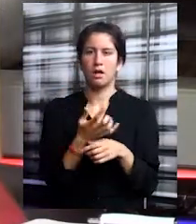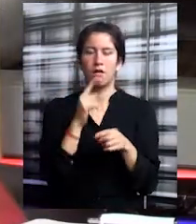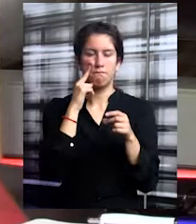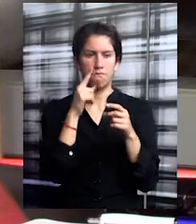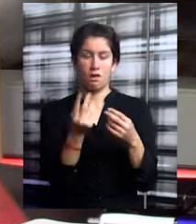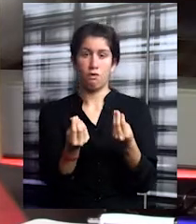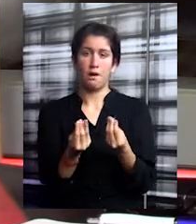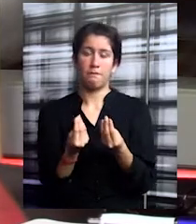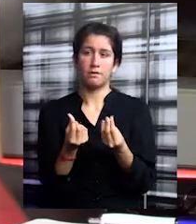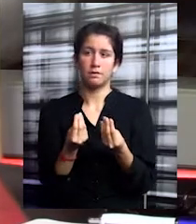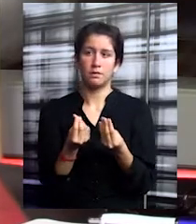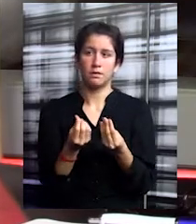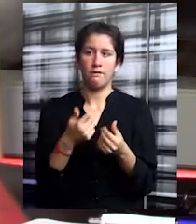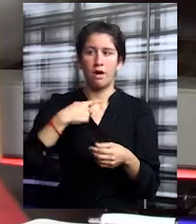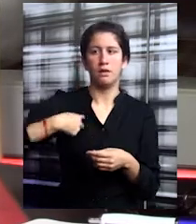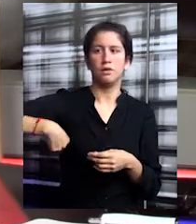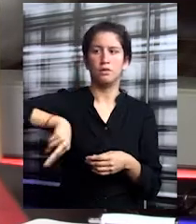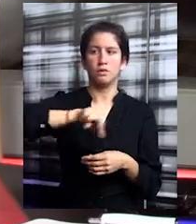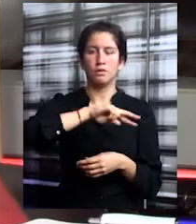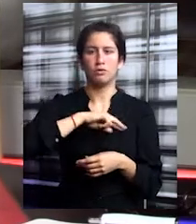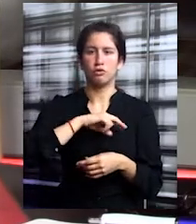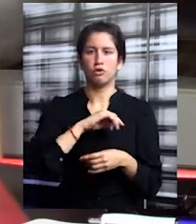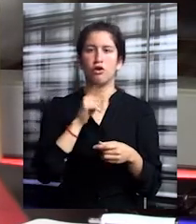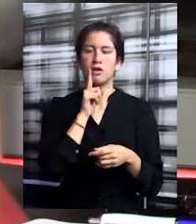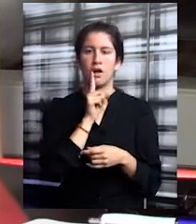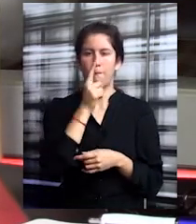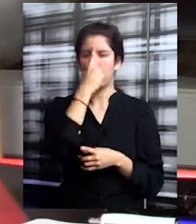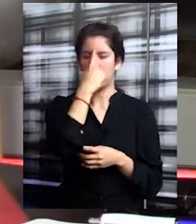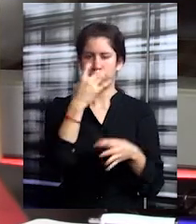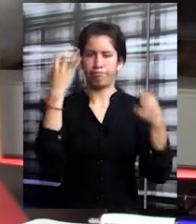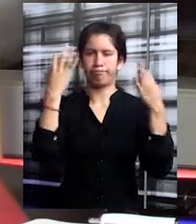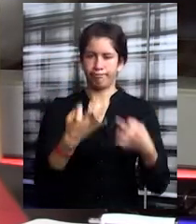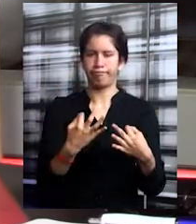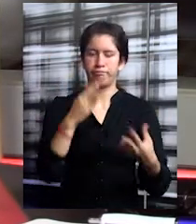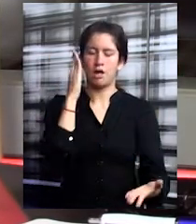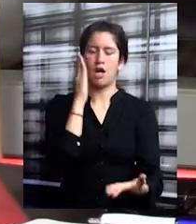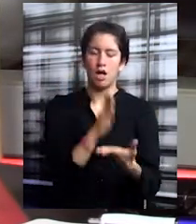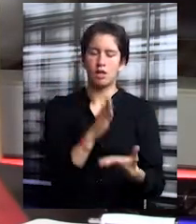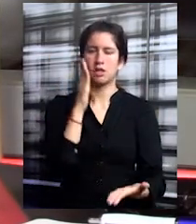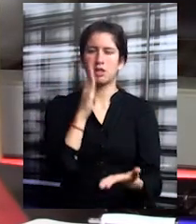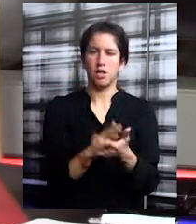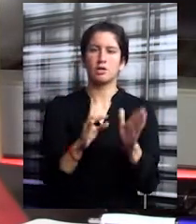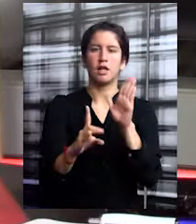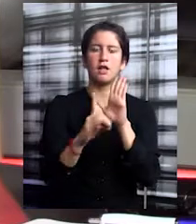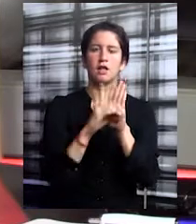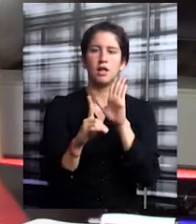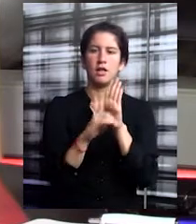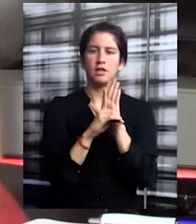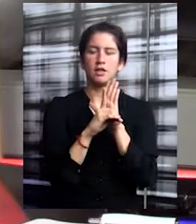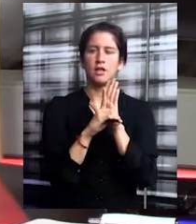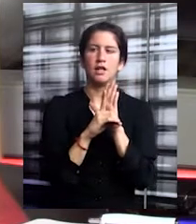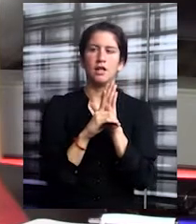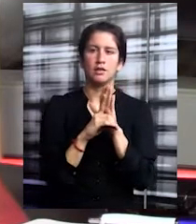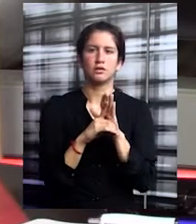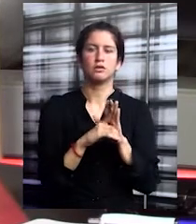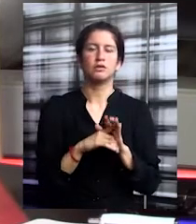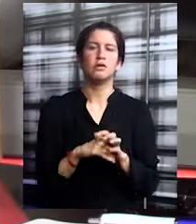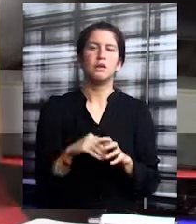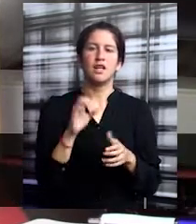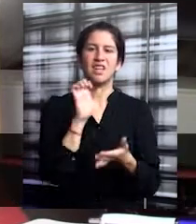perspectivas. Nosotros tenemos en rigor y en vigencia un decreto de estado de